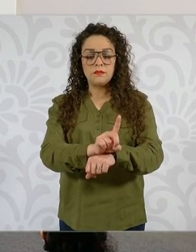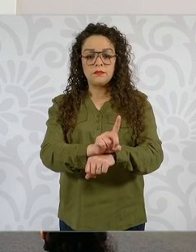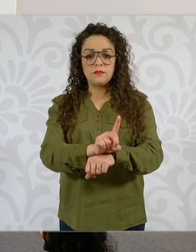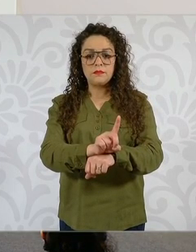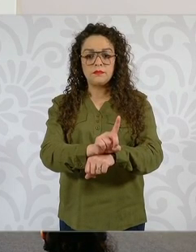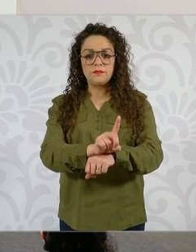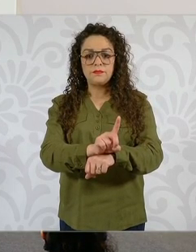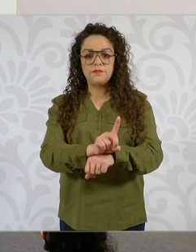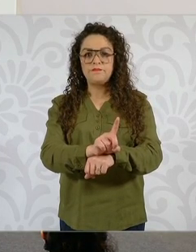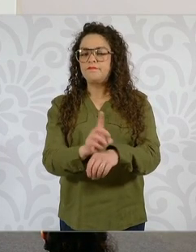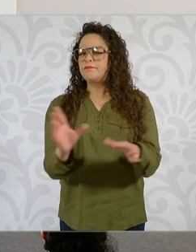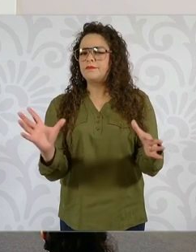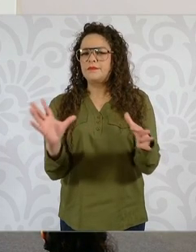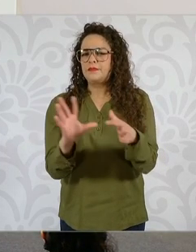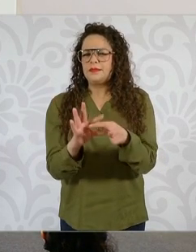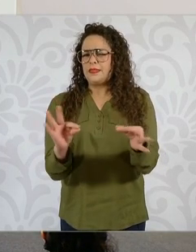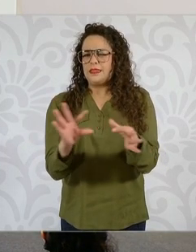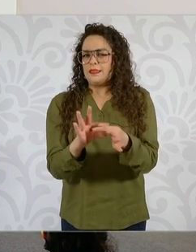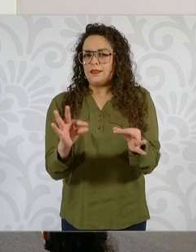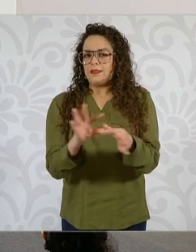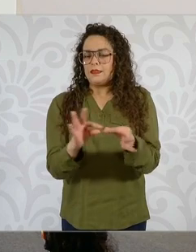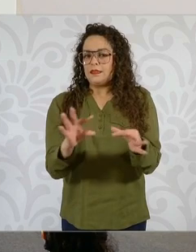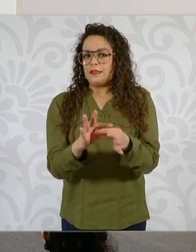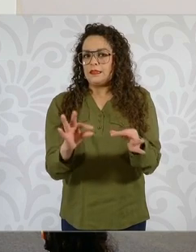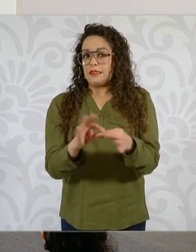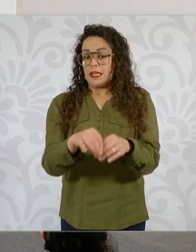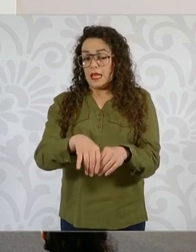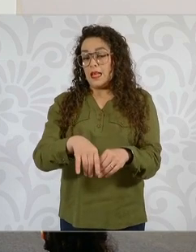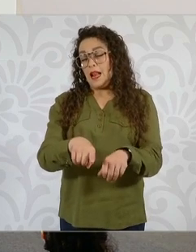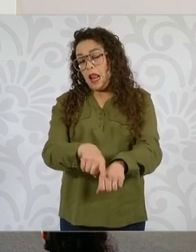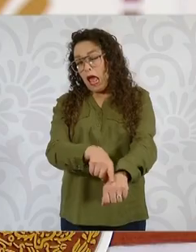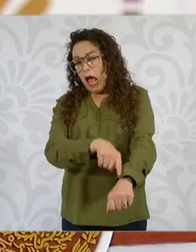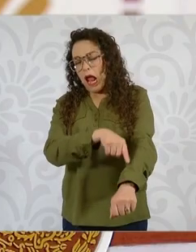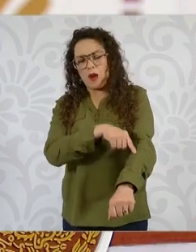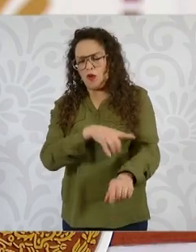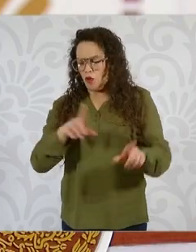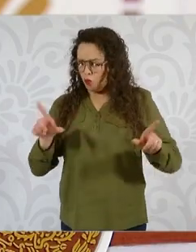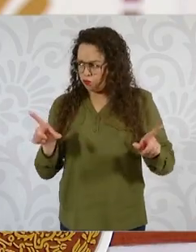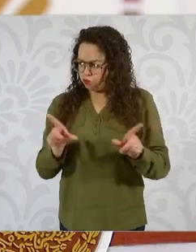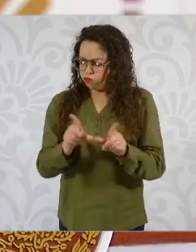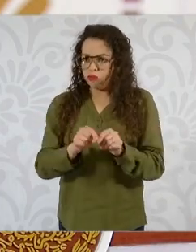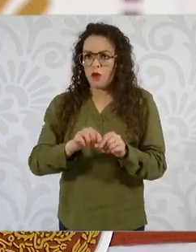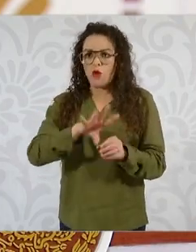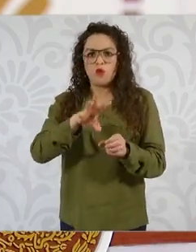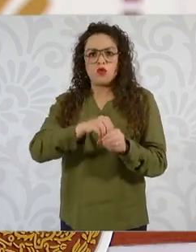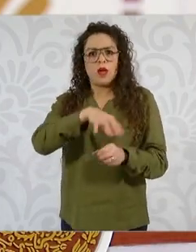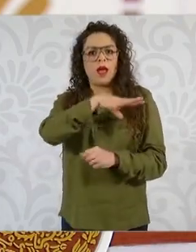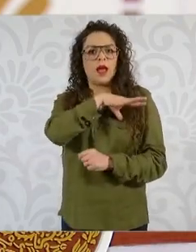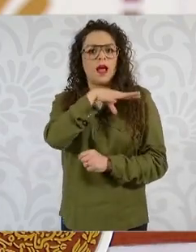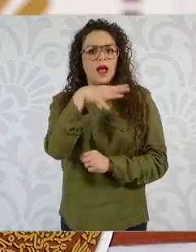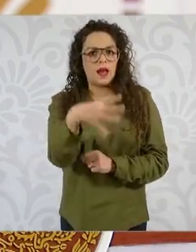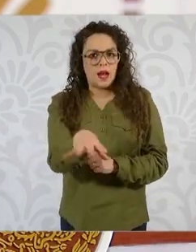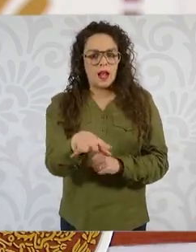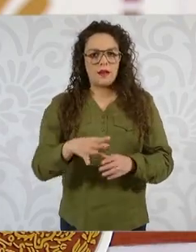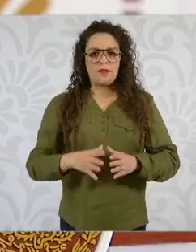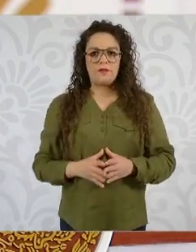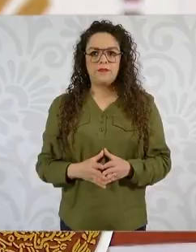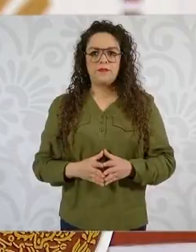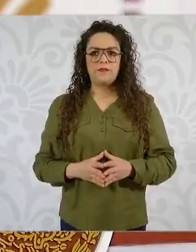manera muy general, tratando de no complicar, este tema de la actuación que han tenido